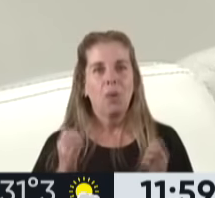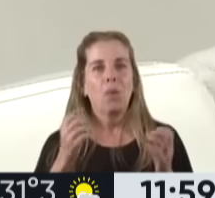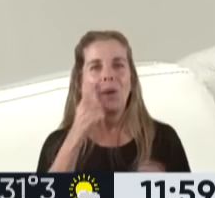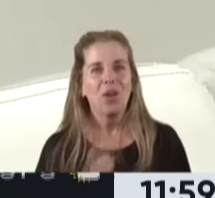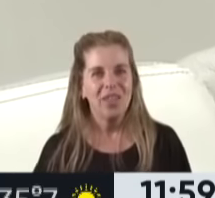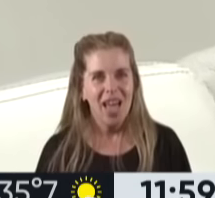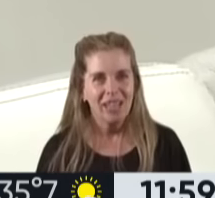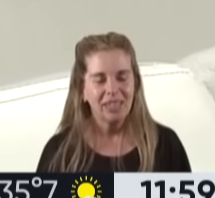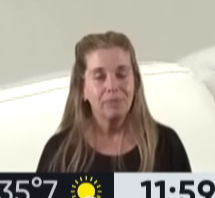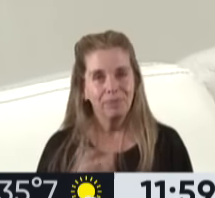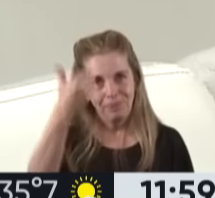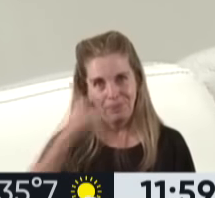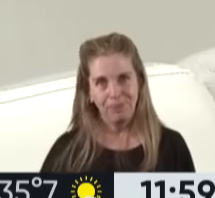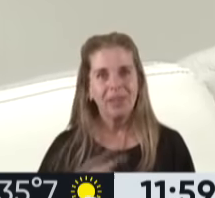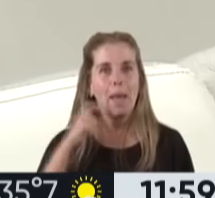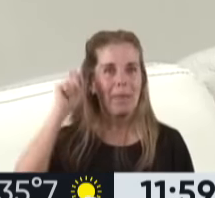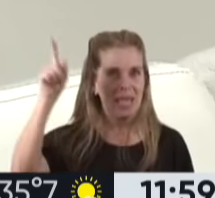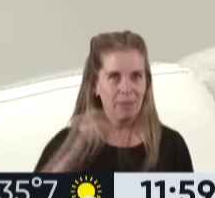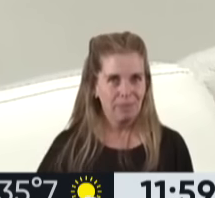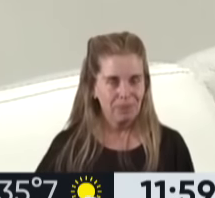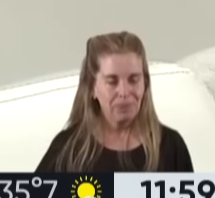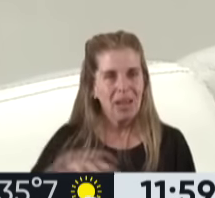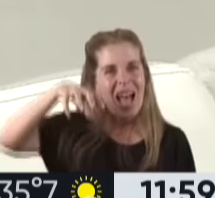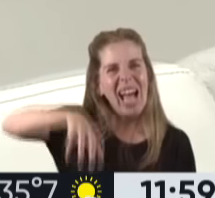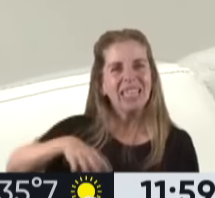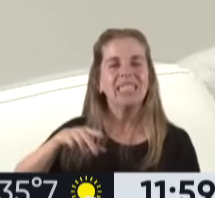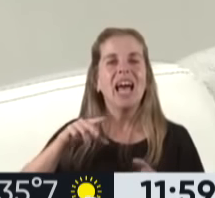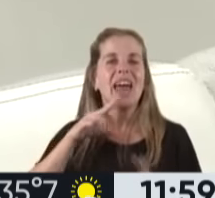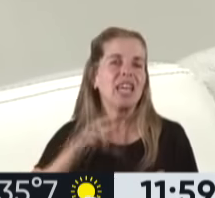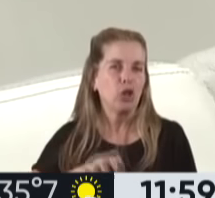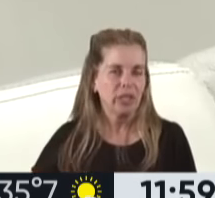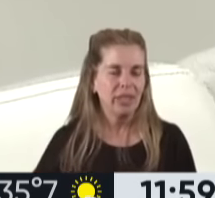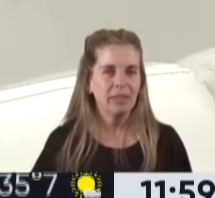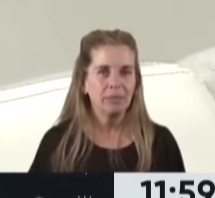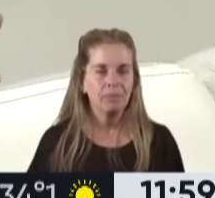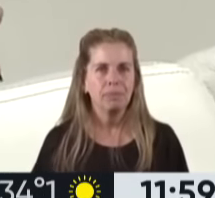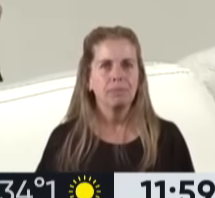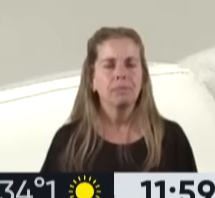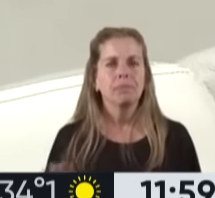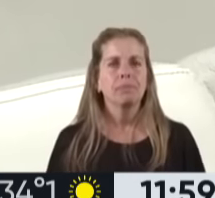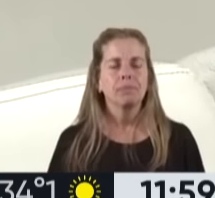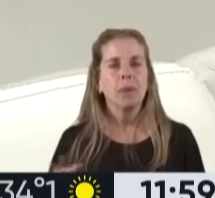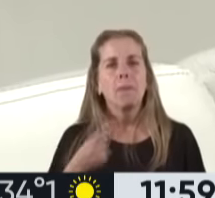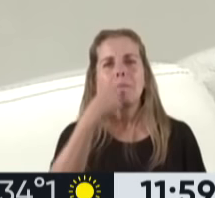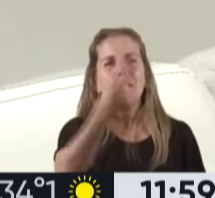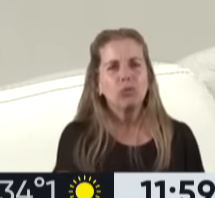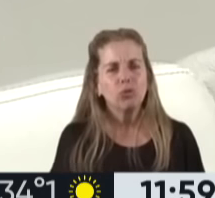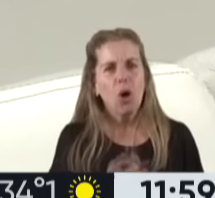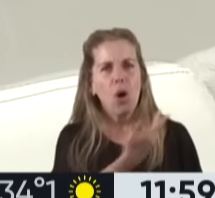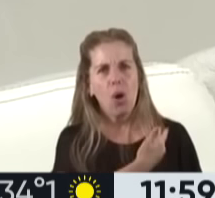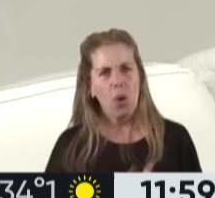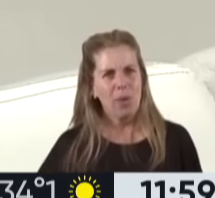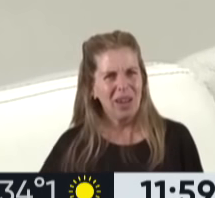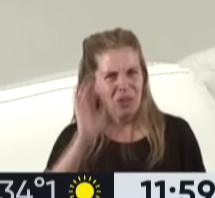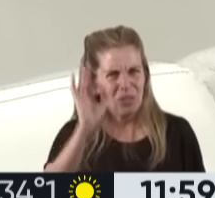días, portavoz. Ana Delicado Palacios, de la agencia Sputnik. ¿El Gobierno es consciente de que la decisión